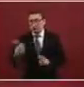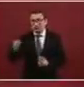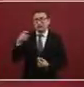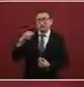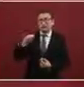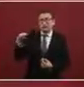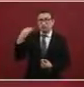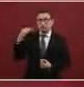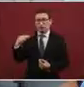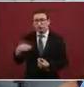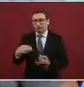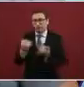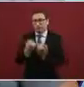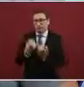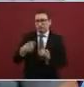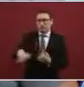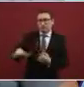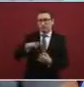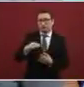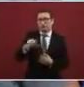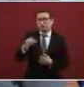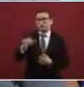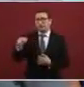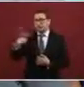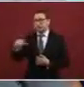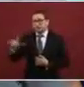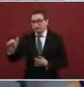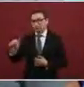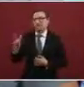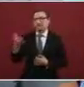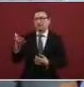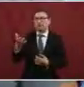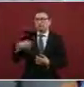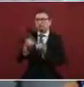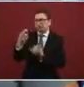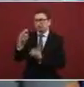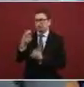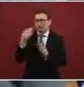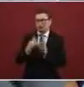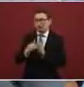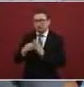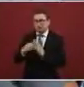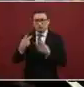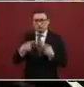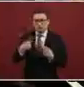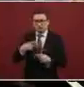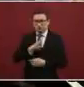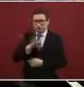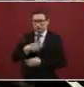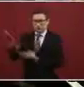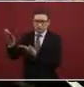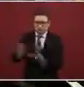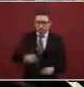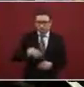a bordo del Sinaya, el Ipanema, el Mexic, así hasta 25.000 españoles llegaron hasta aquí y dieron fe